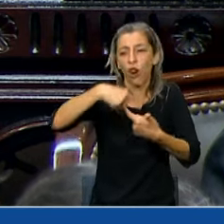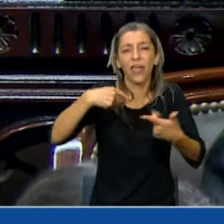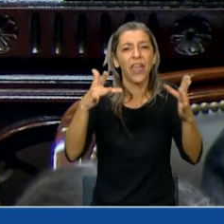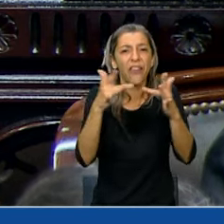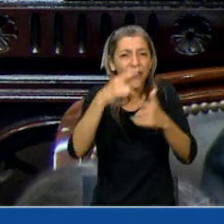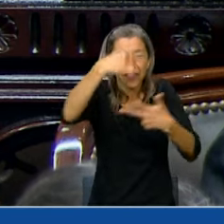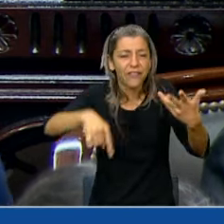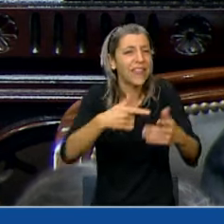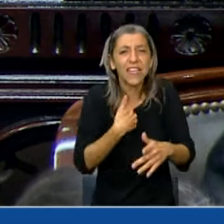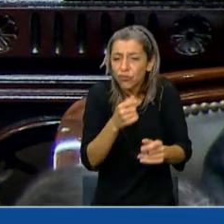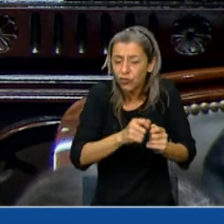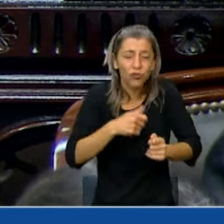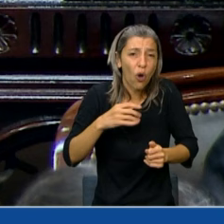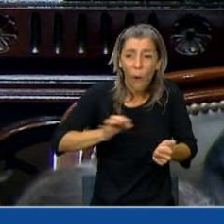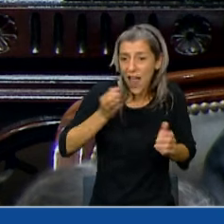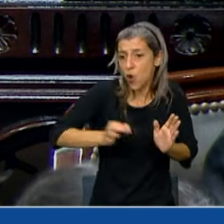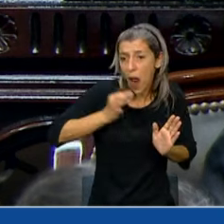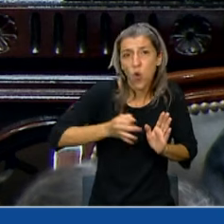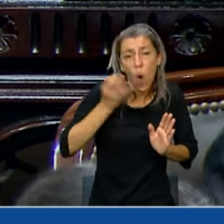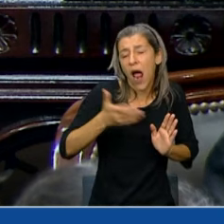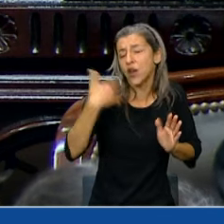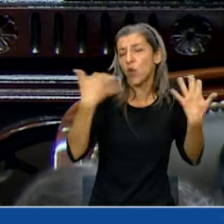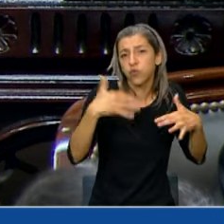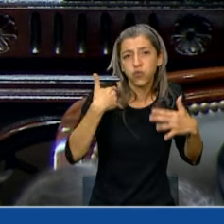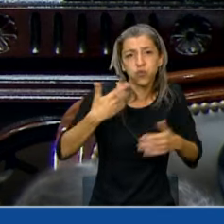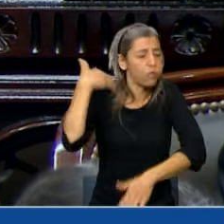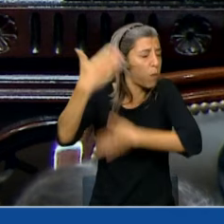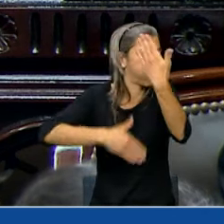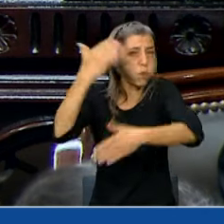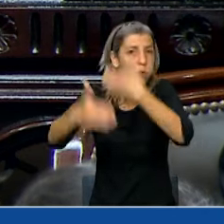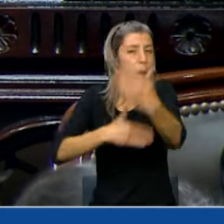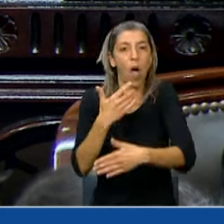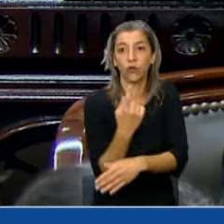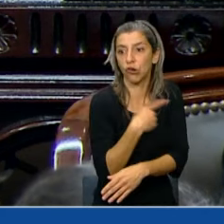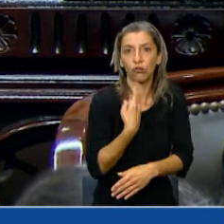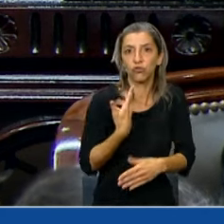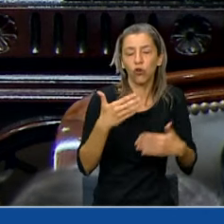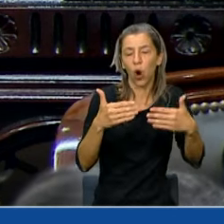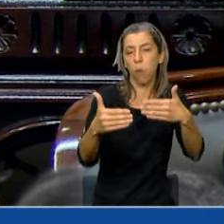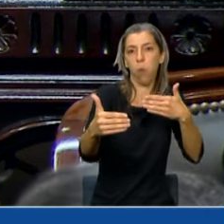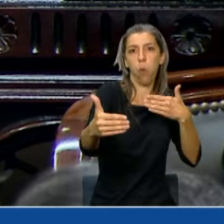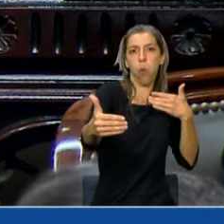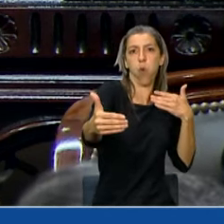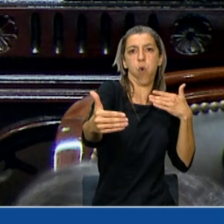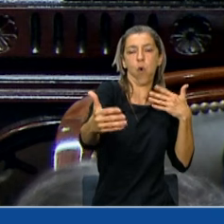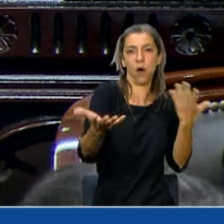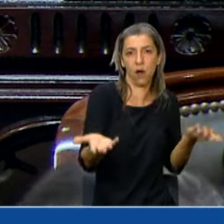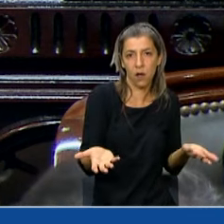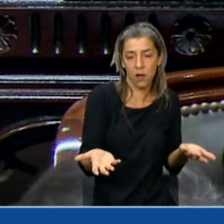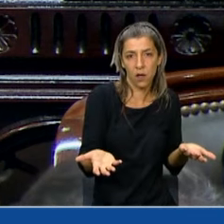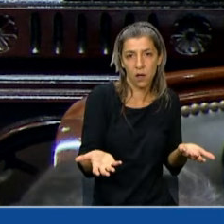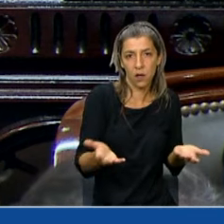año y es la causa más profunda de nuestro déficit permanente y de nuestra pobreza y desigualdad